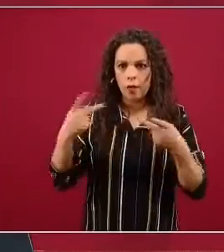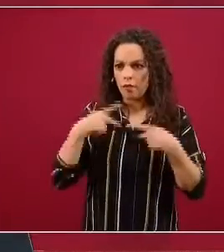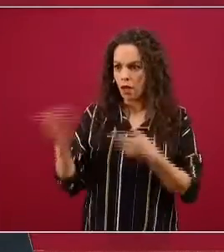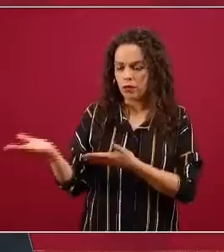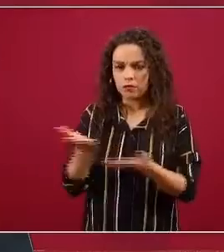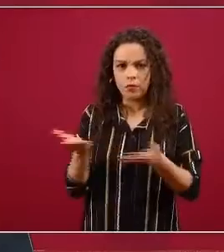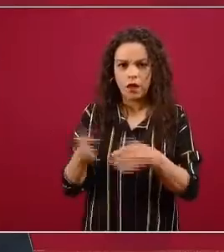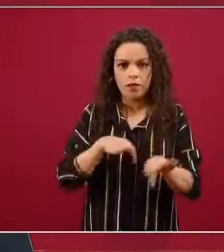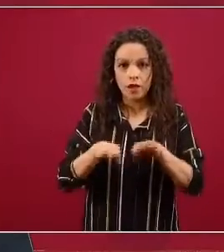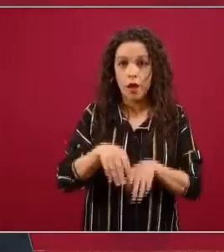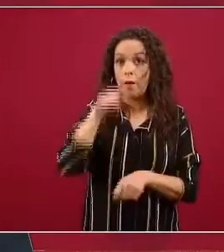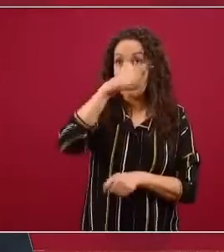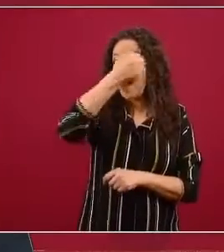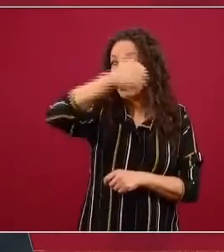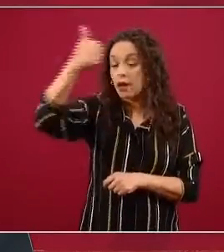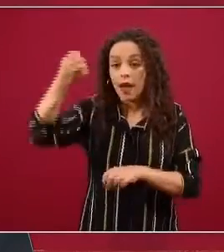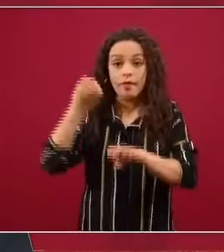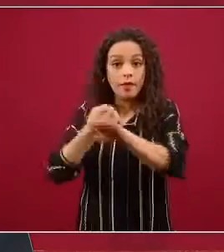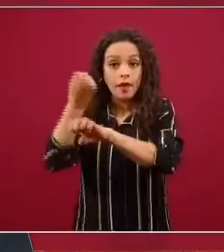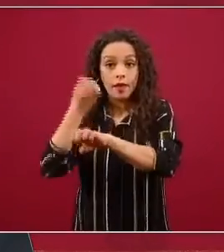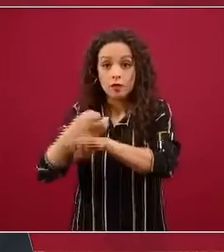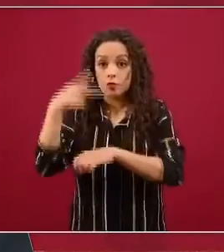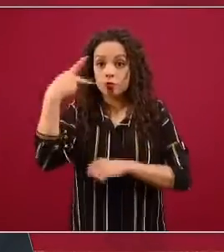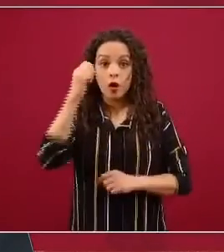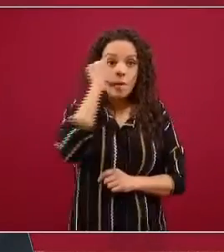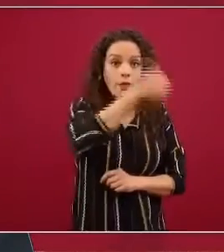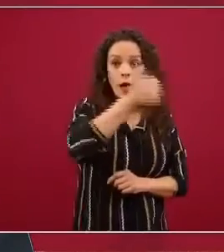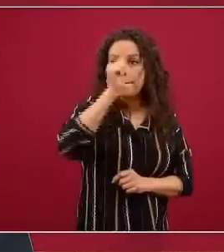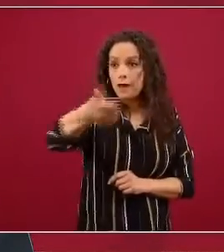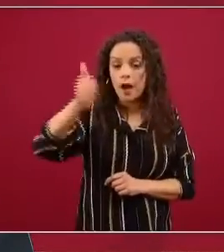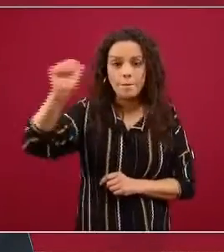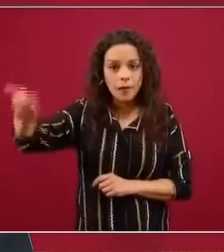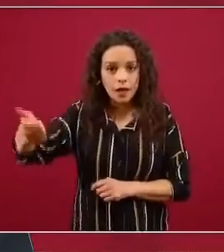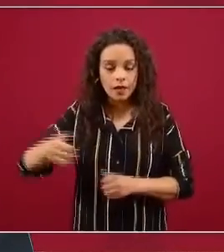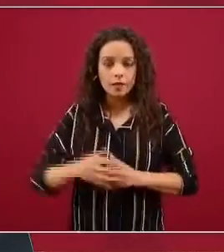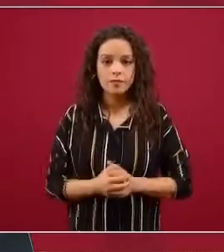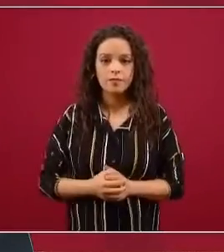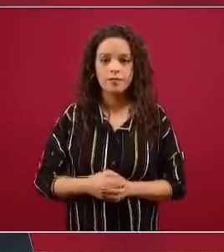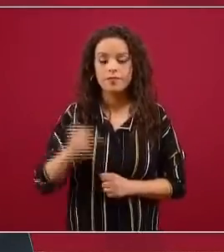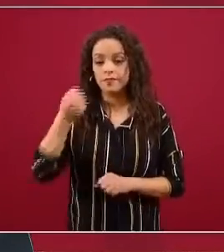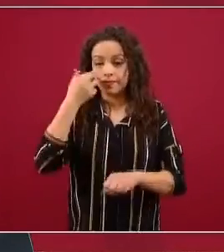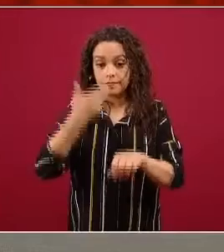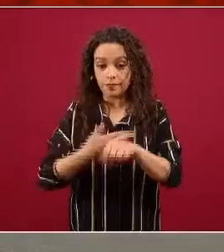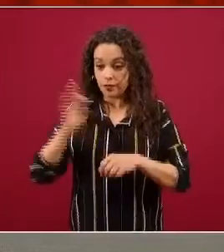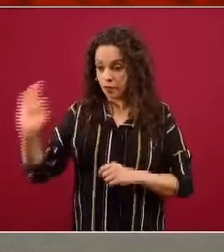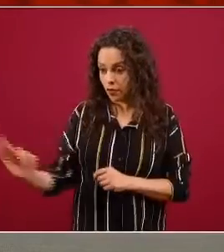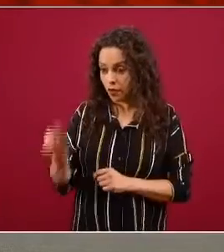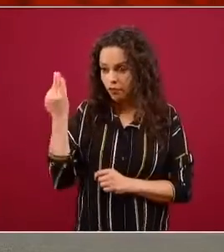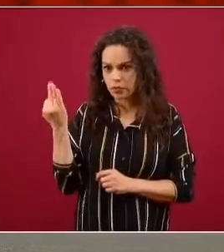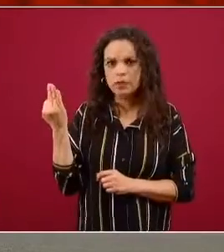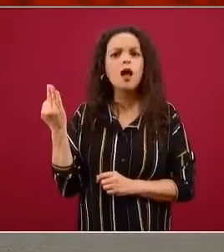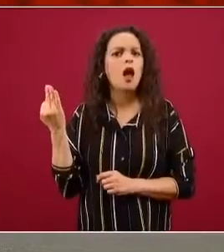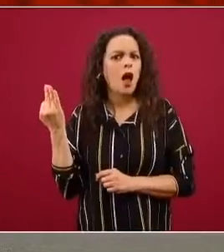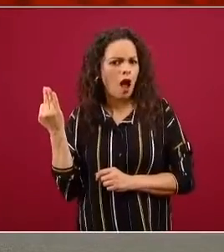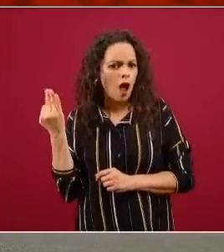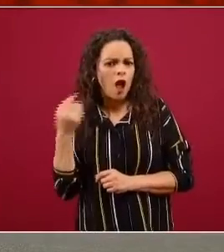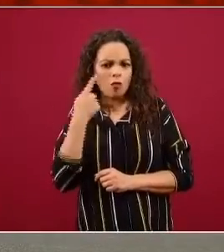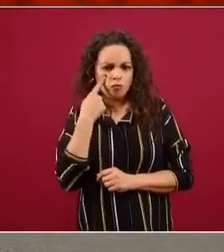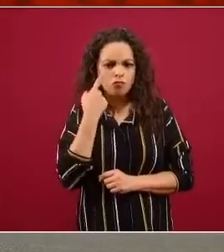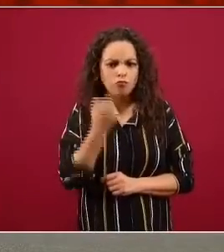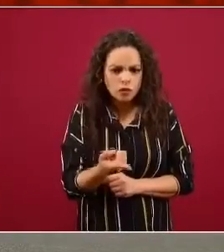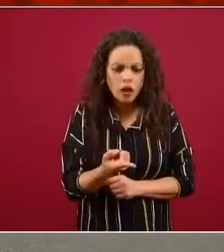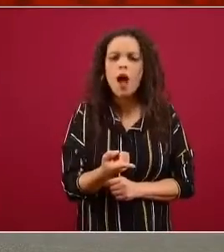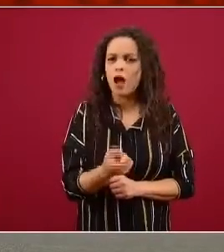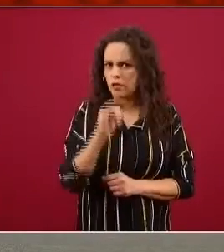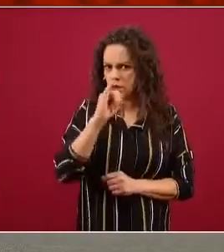estados. Entonces, pero desde luego la Secretaría Federal ve con gusto la oportunidad de apoyar,